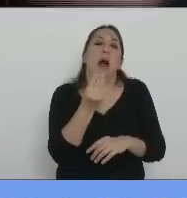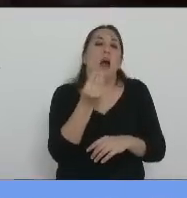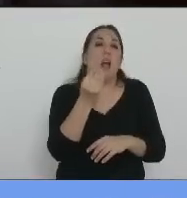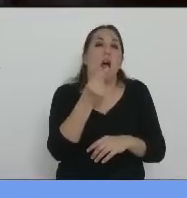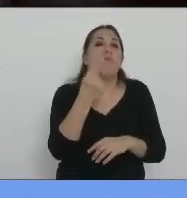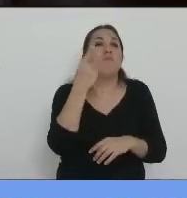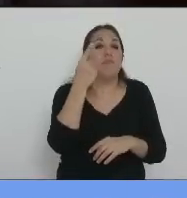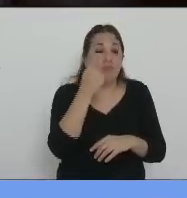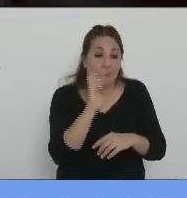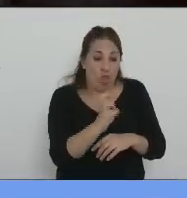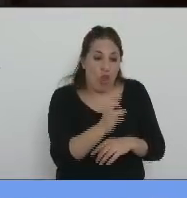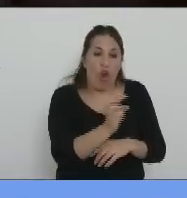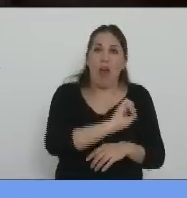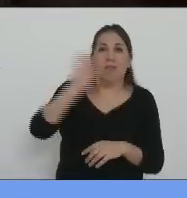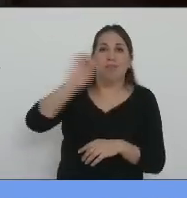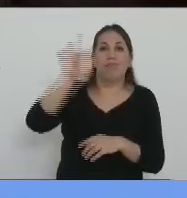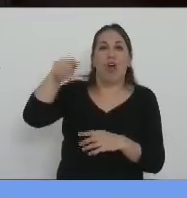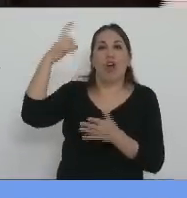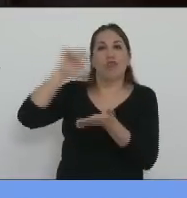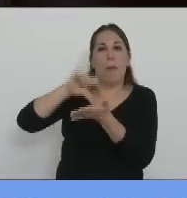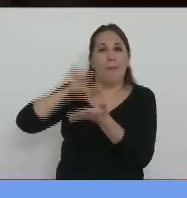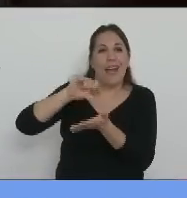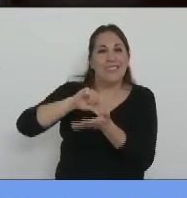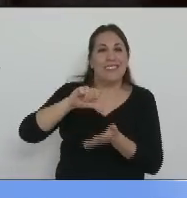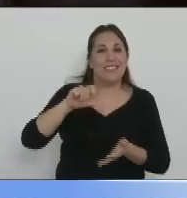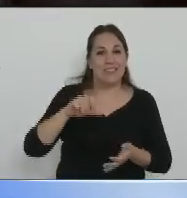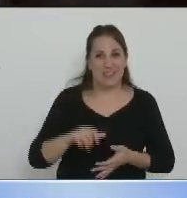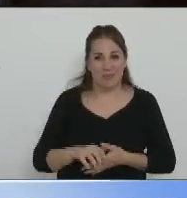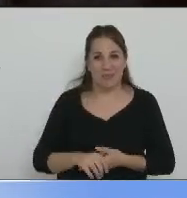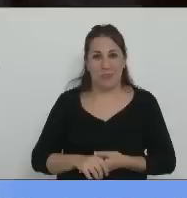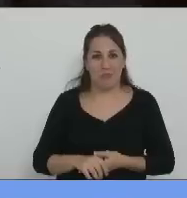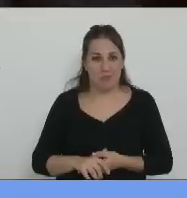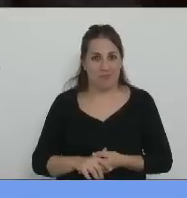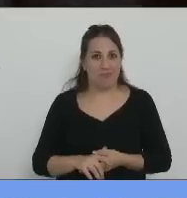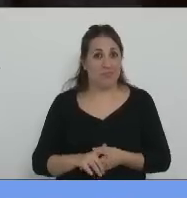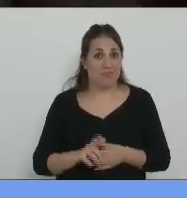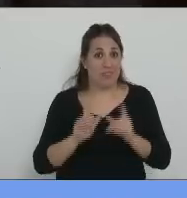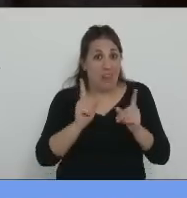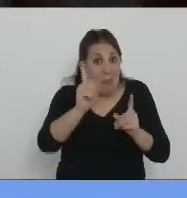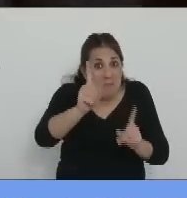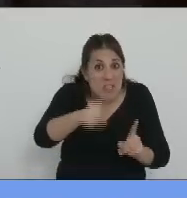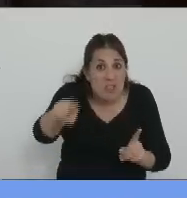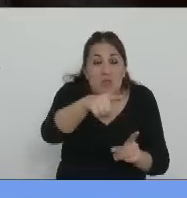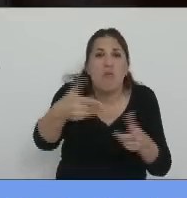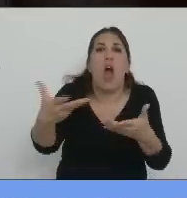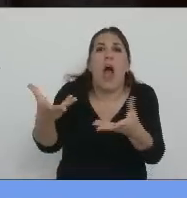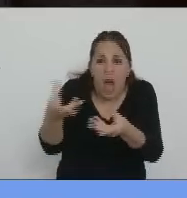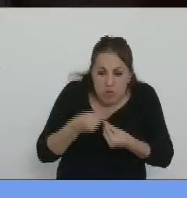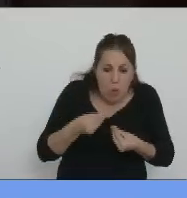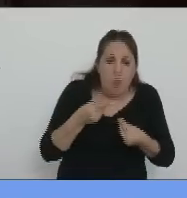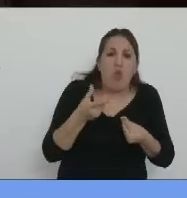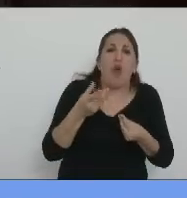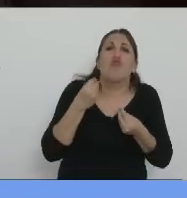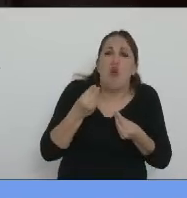divisas al exterior llevarse los dinero también nos colaboraron y nos dieron herramientas y nos dijeron cómo